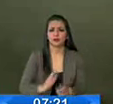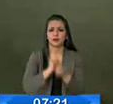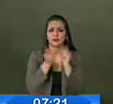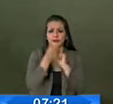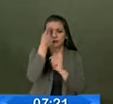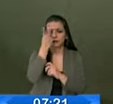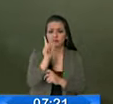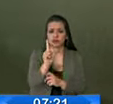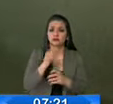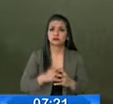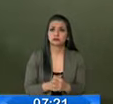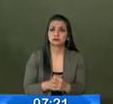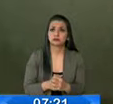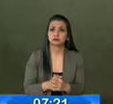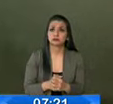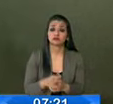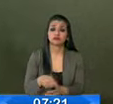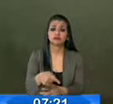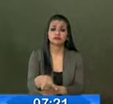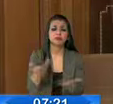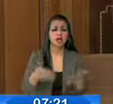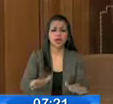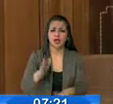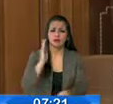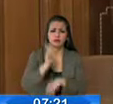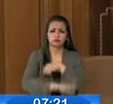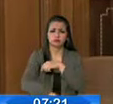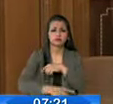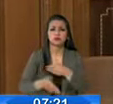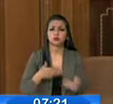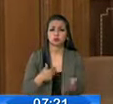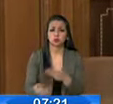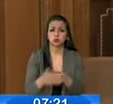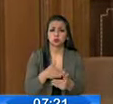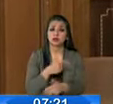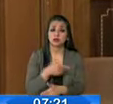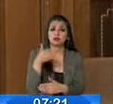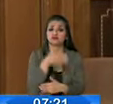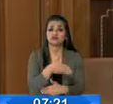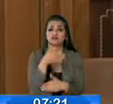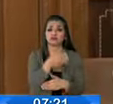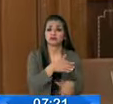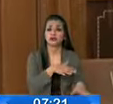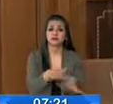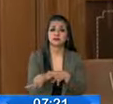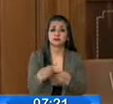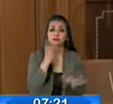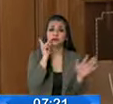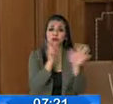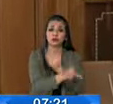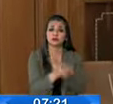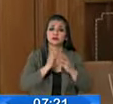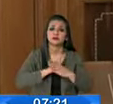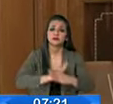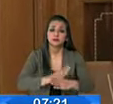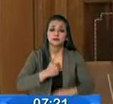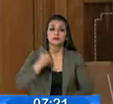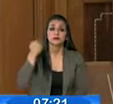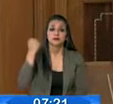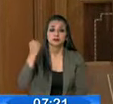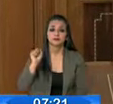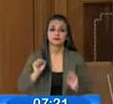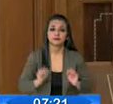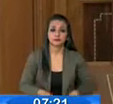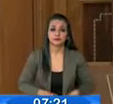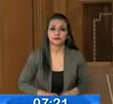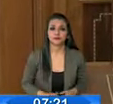el periodo de sanción concluye en los próximos días, ella anuncia que continuará con sus acciones legales para defender su derecho. Informó